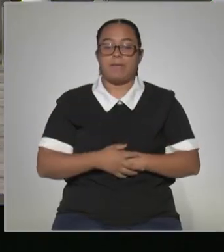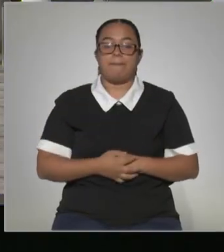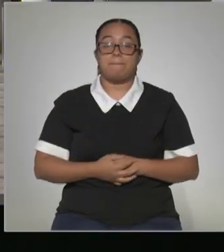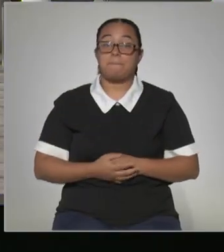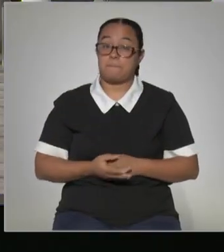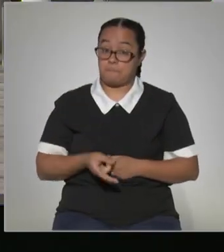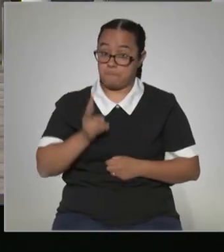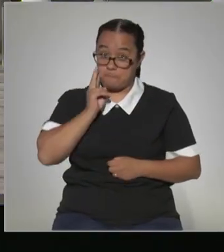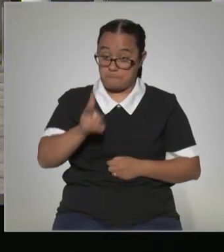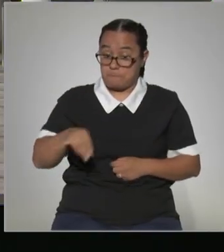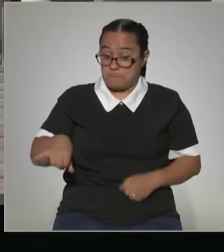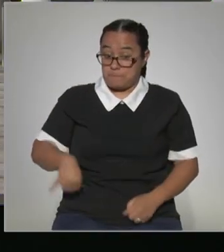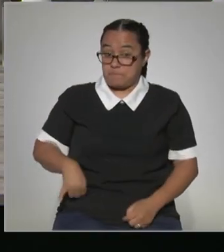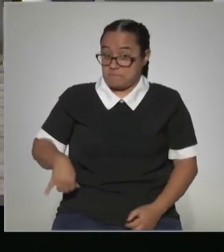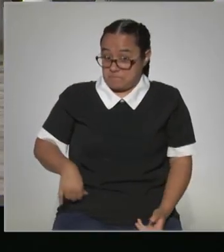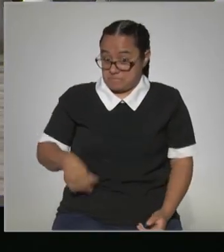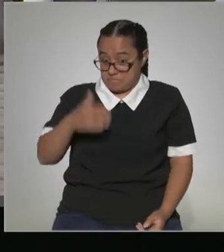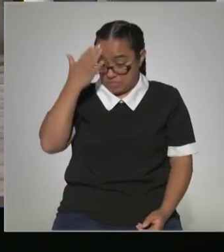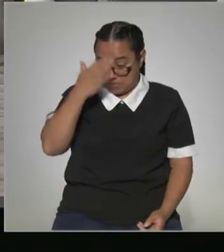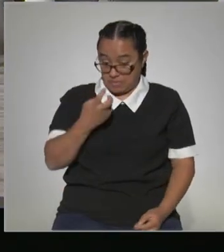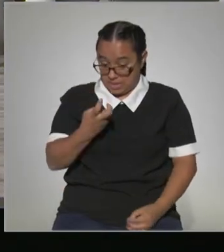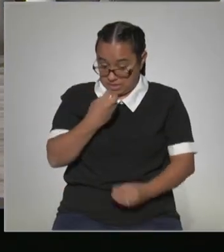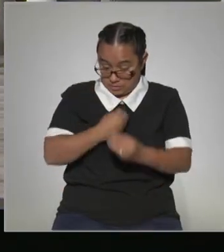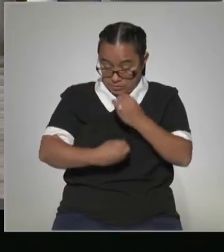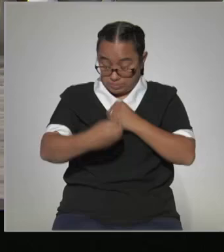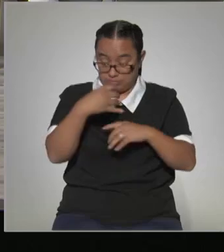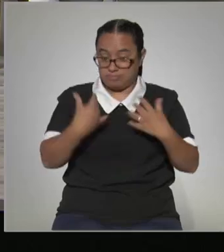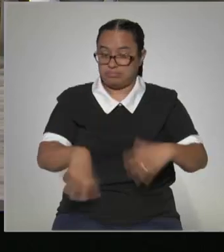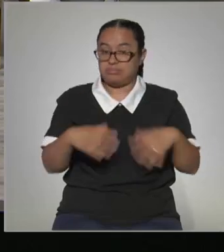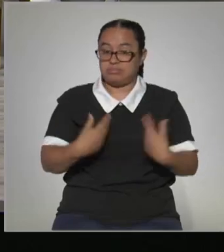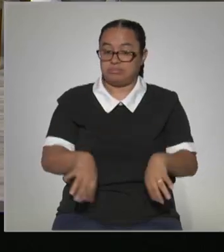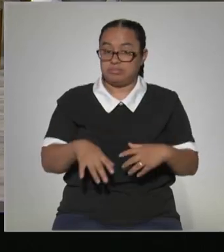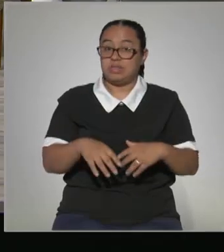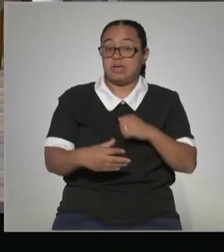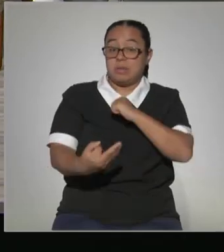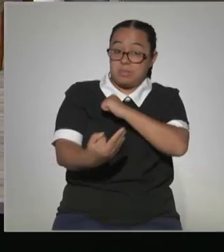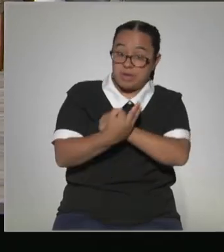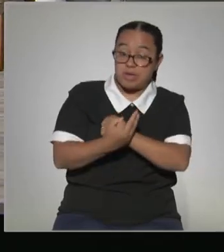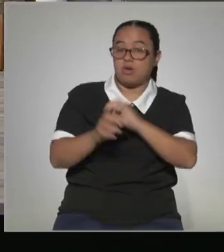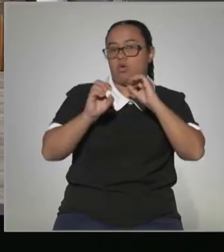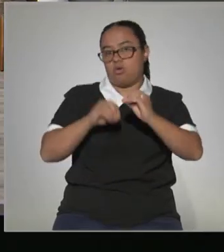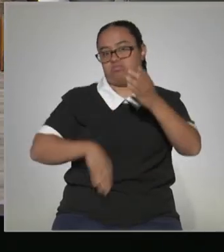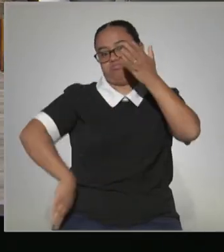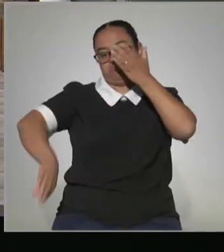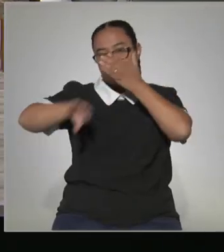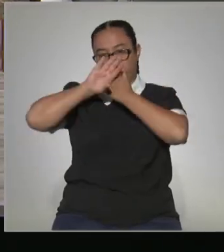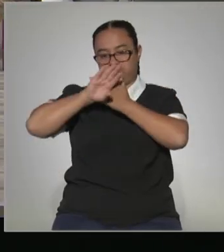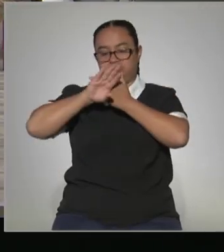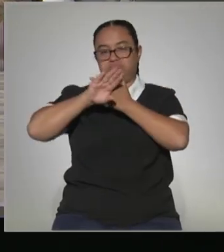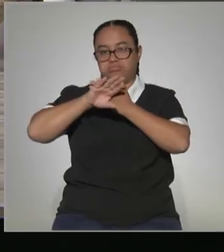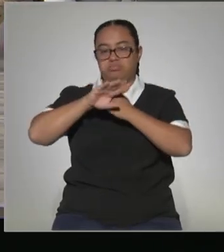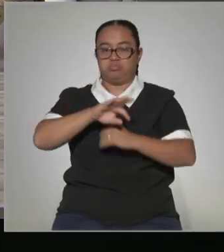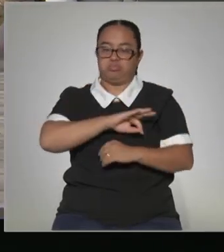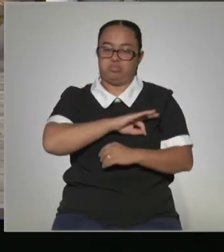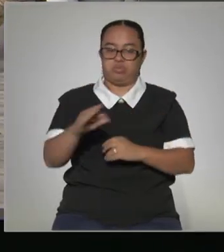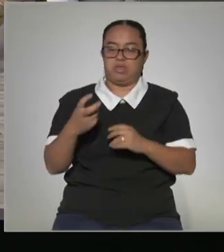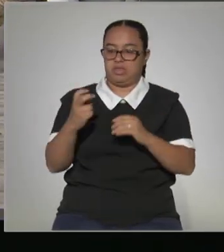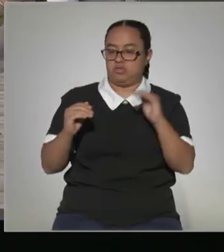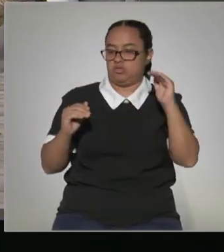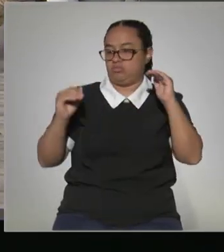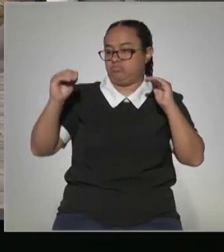Qué interesante también saber que la alimentación afecta, ¿no?, a los niveles de cortisol, o